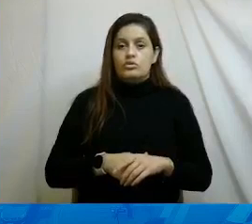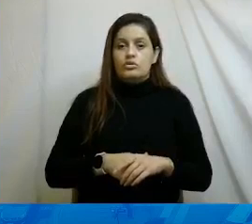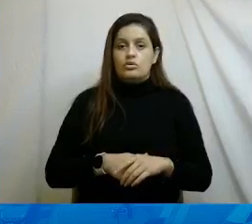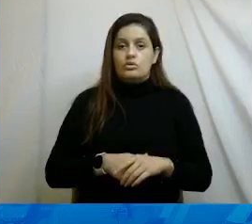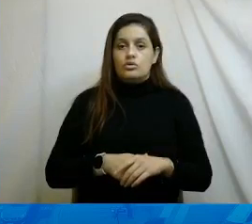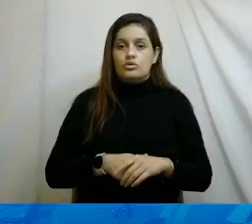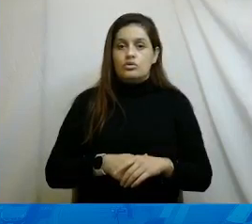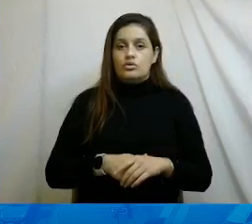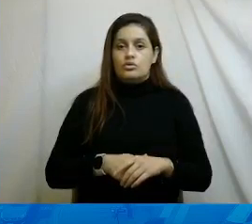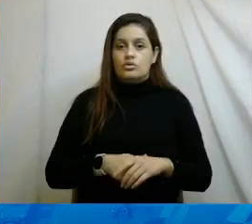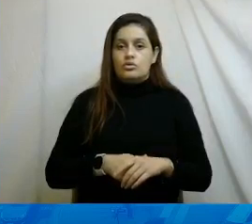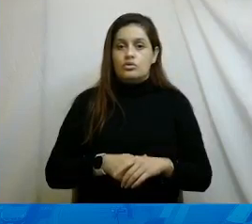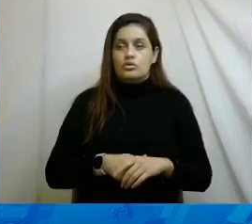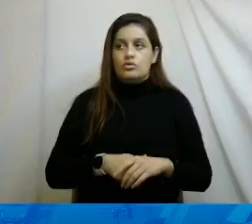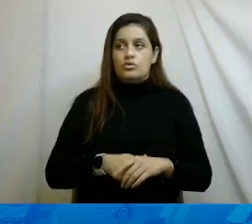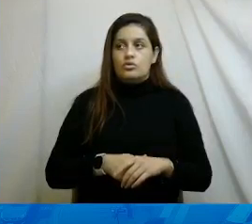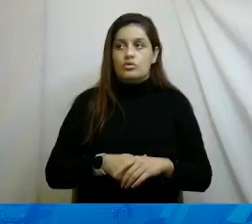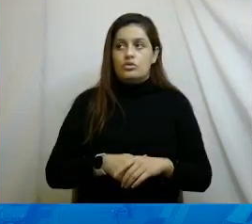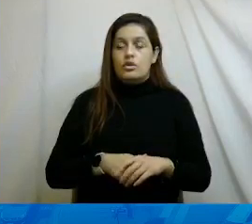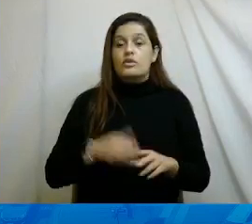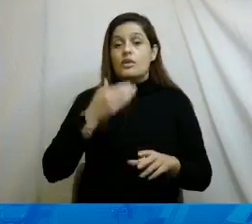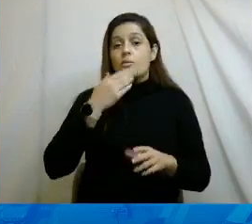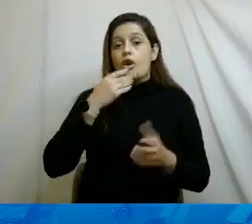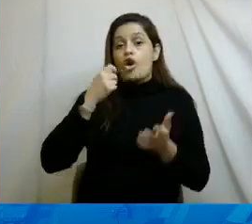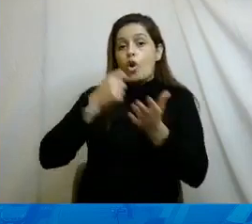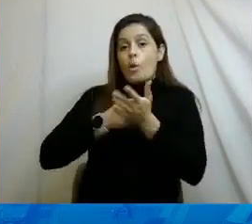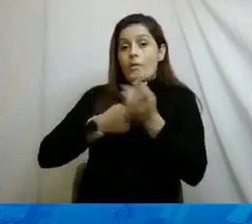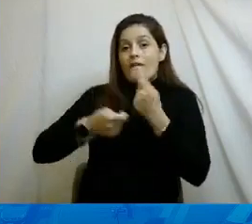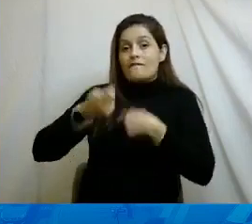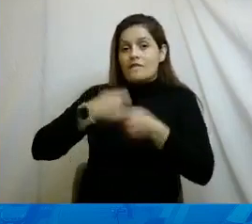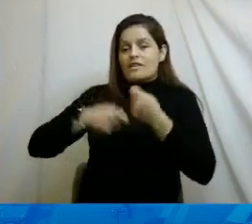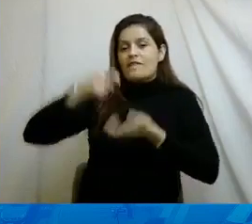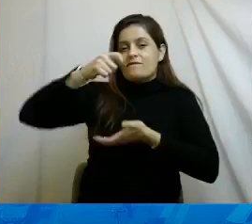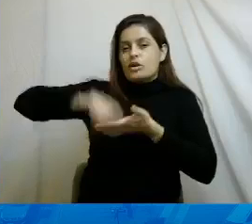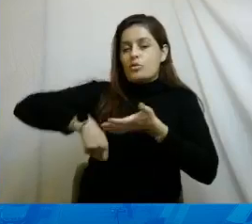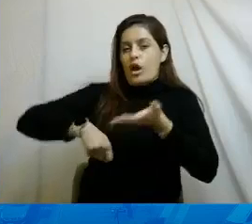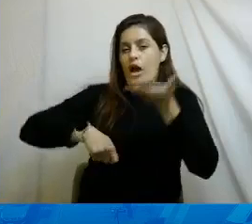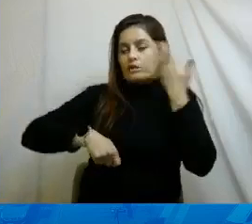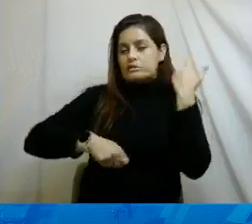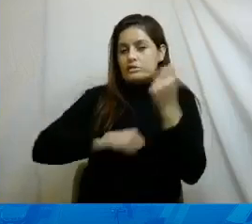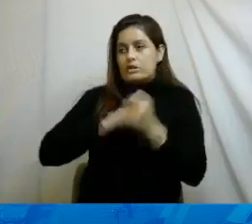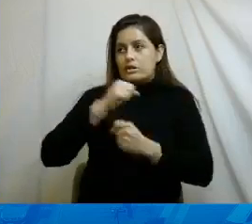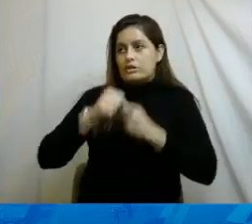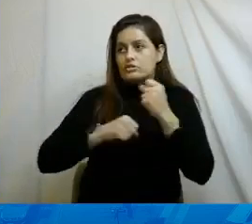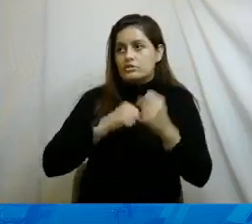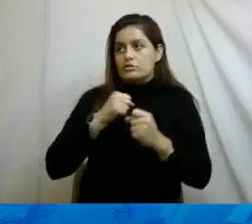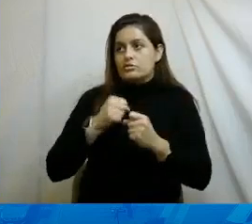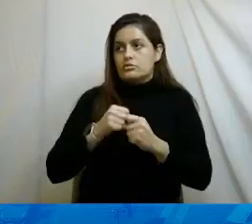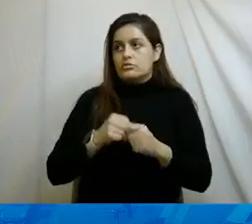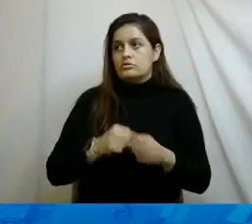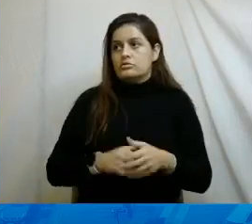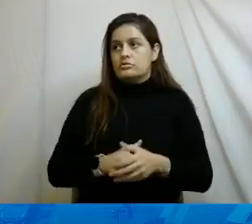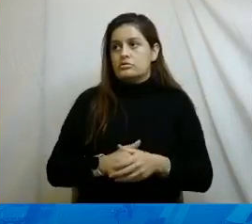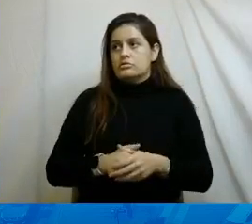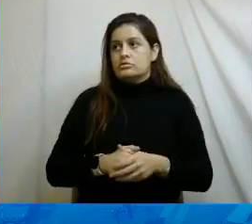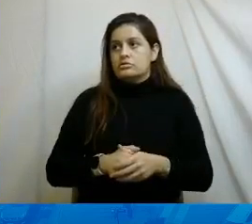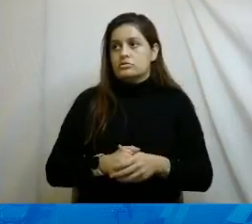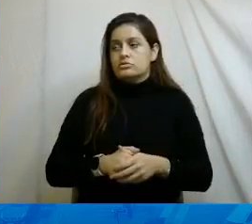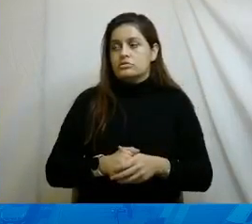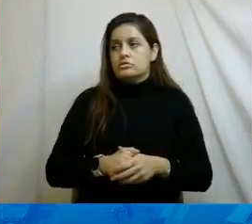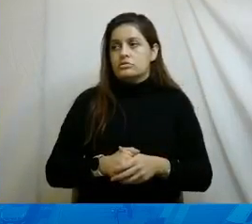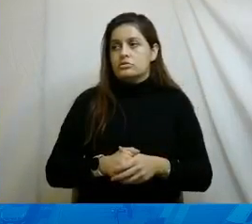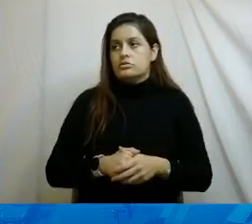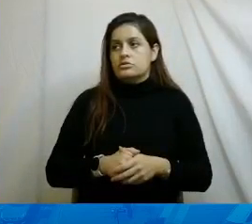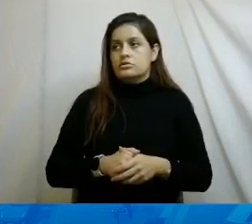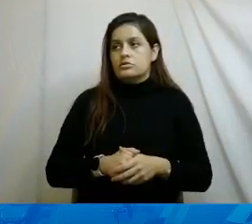una multa. Comprometa que se firmó hace ya dos años atrás, con la administración anterior.